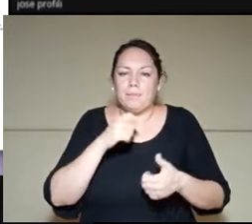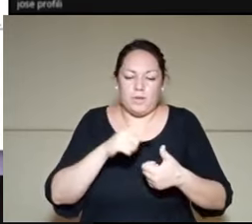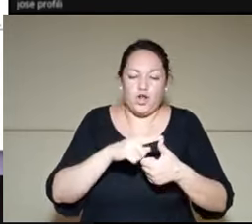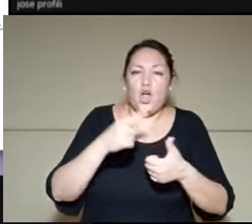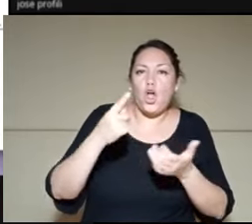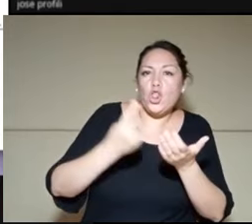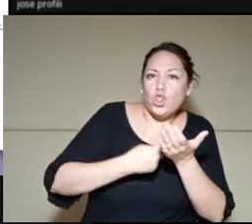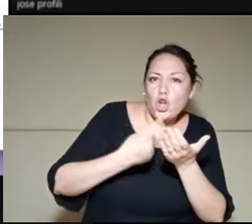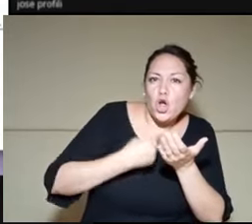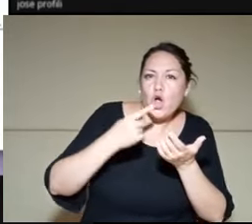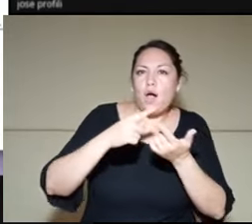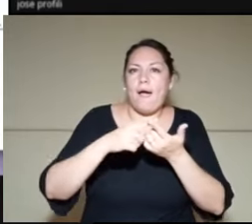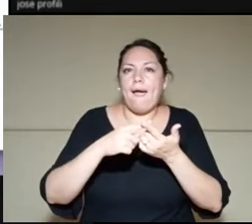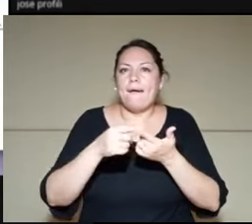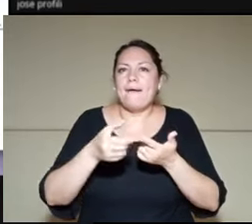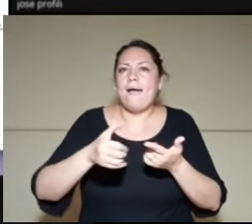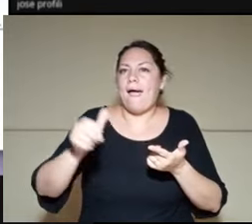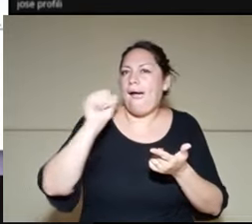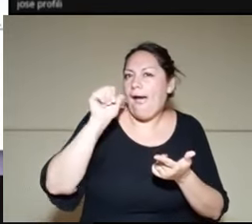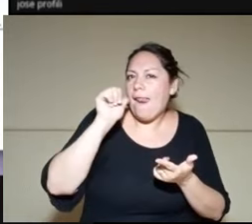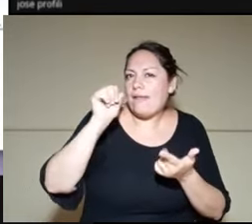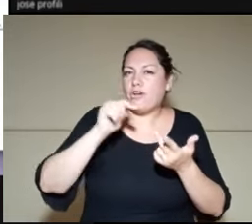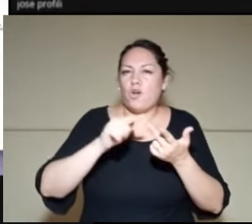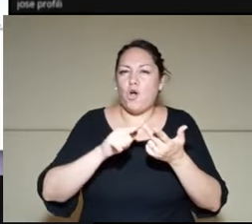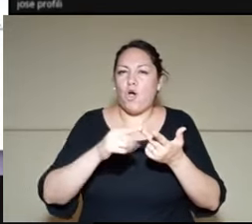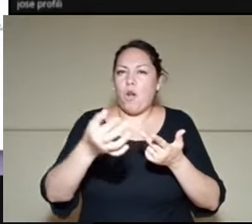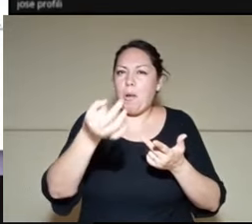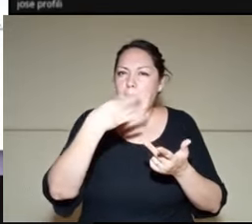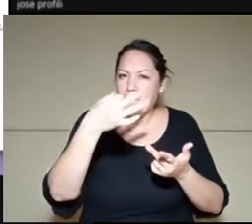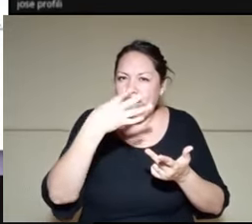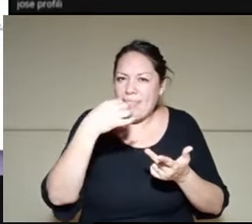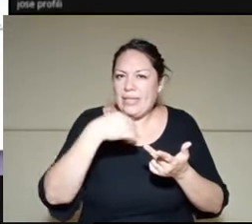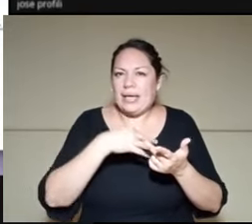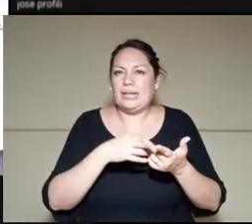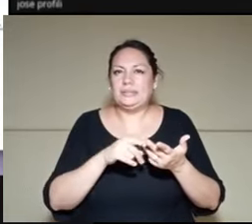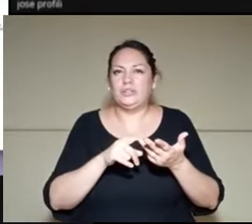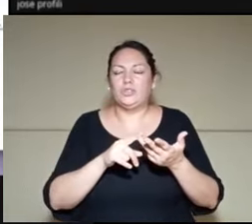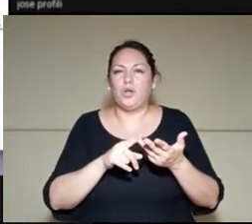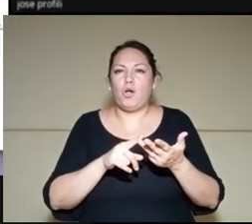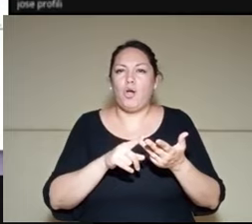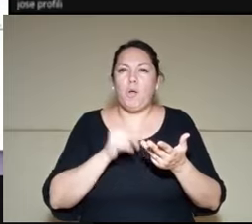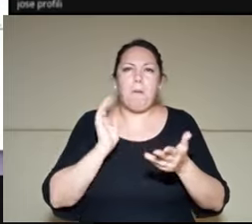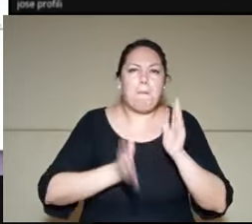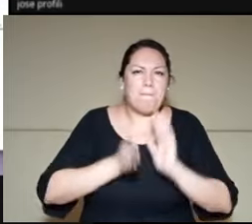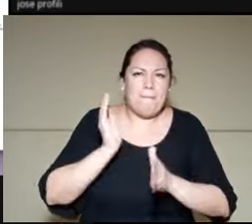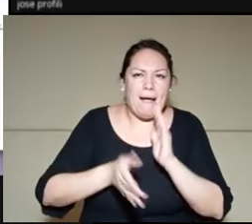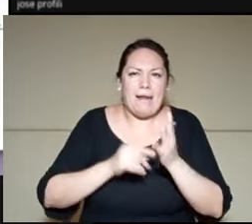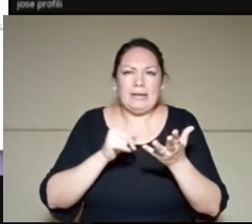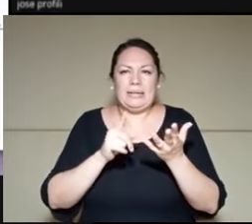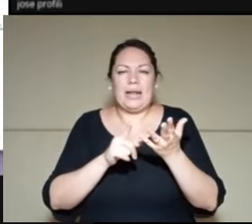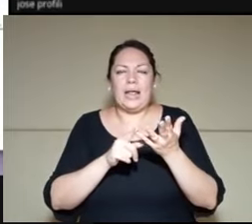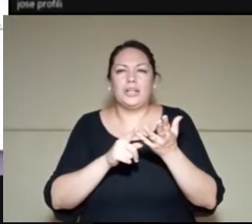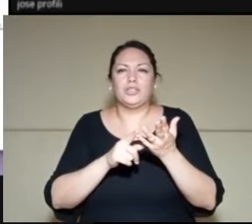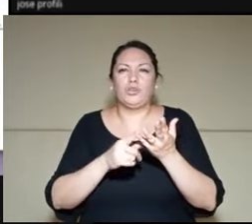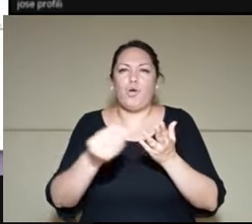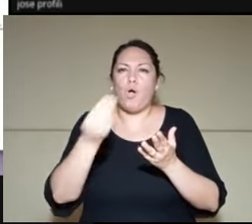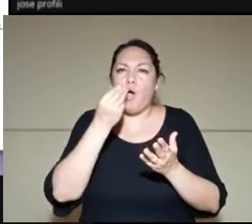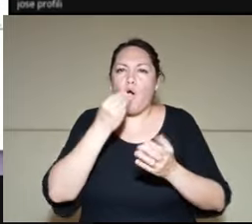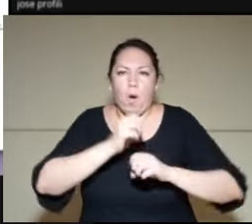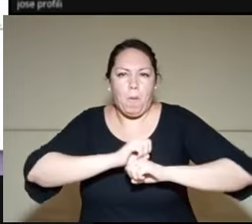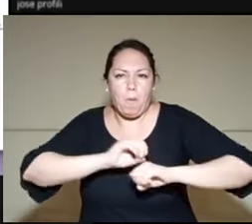eso las drogas, el alcohol, los psicofármacos, ciertos medicamentos, el maltrato,